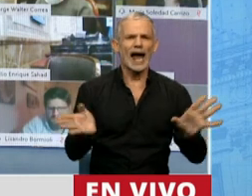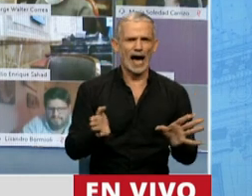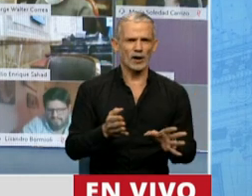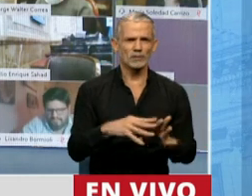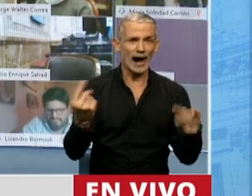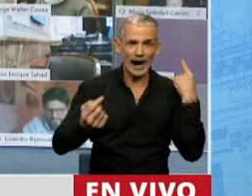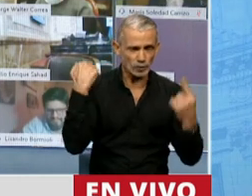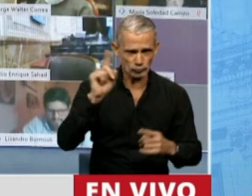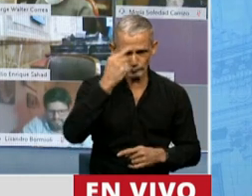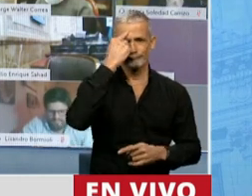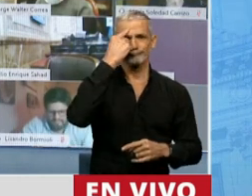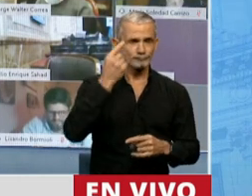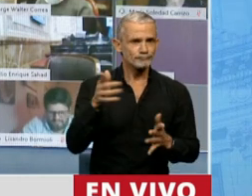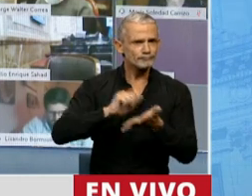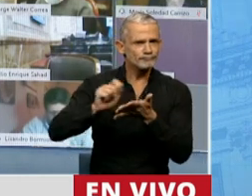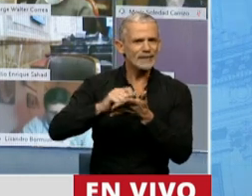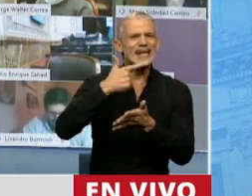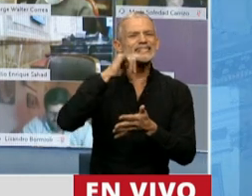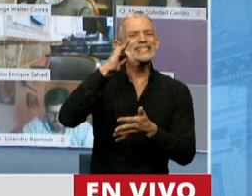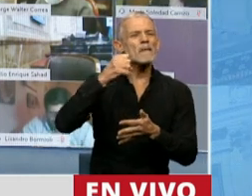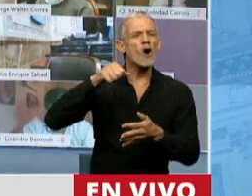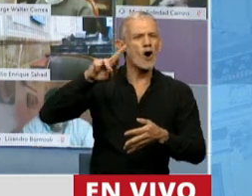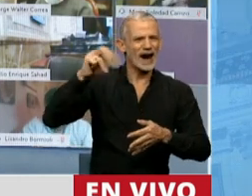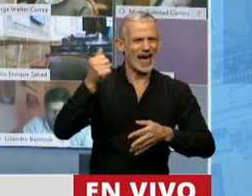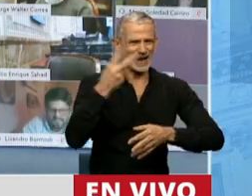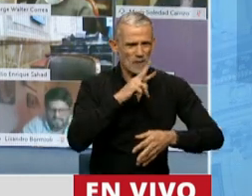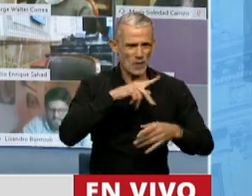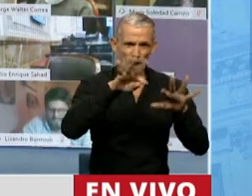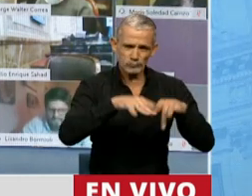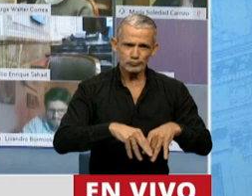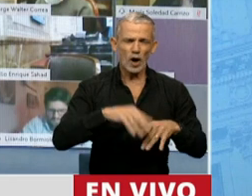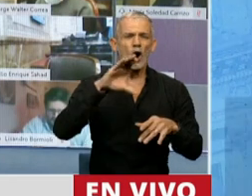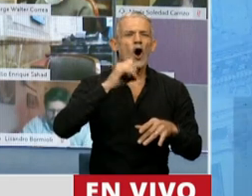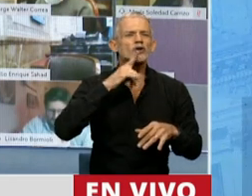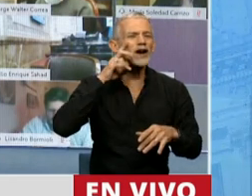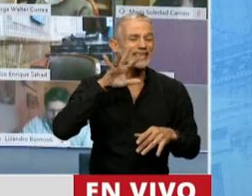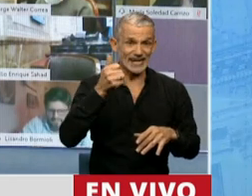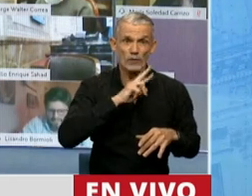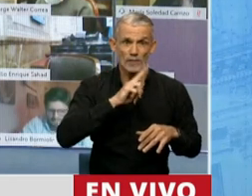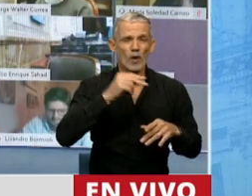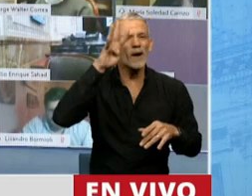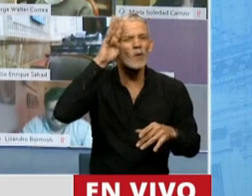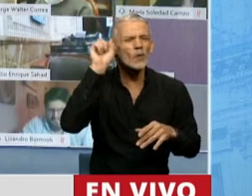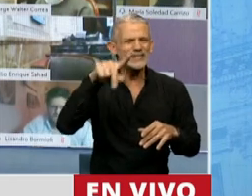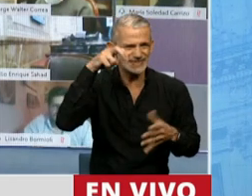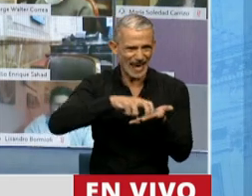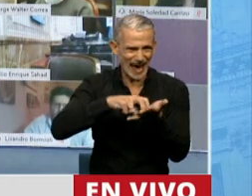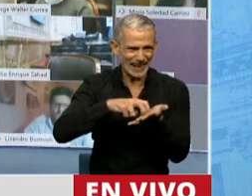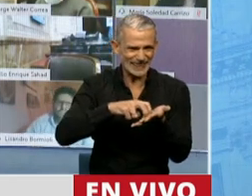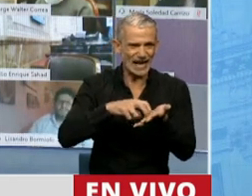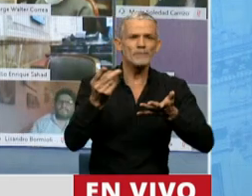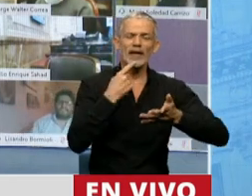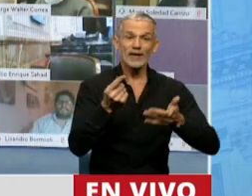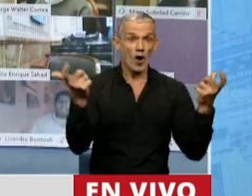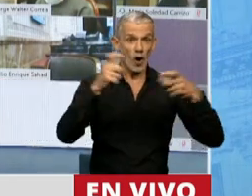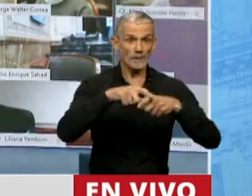quiero traer acá las palabras de octorina Zamora Permítame que las lea octorina Zamora una referente Wii de salta nos dijo